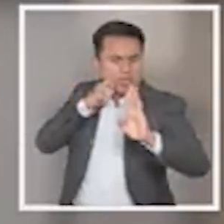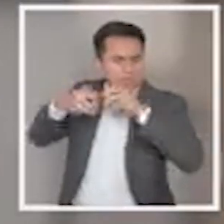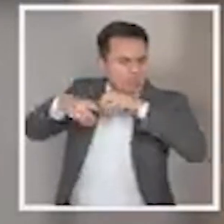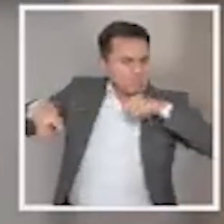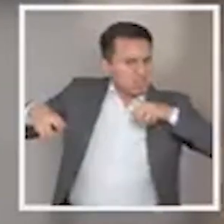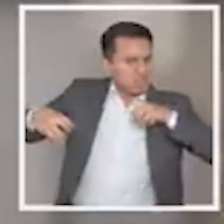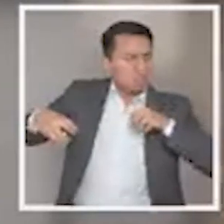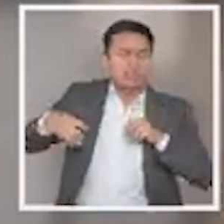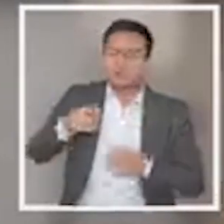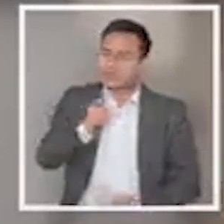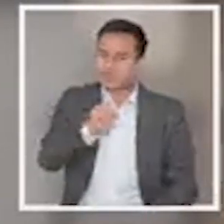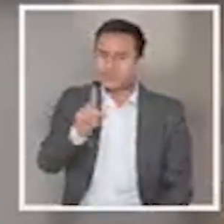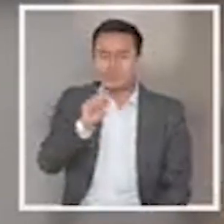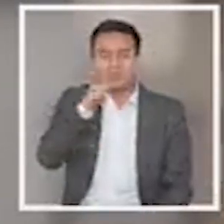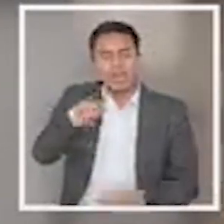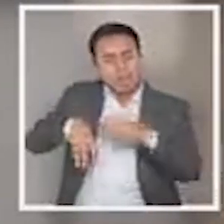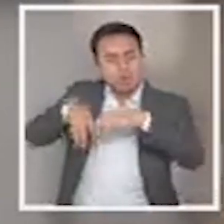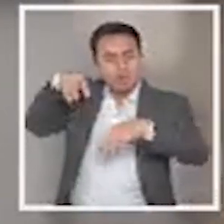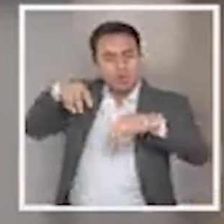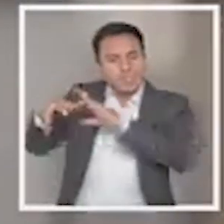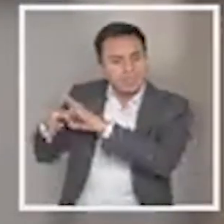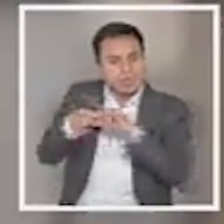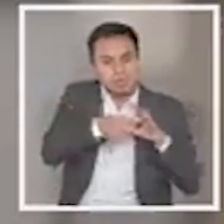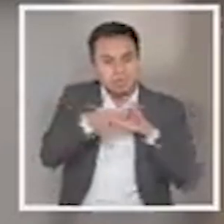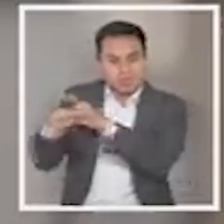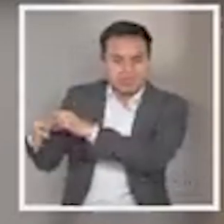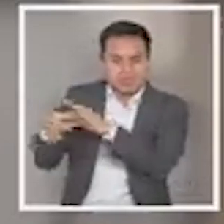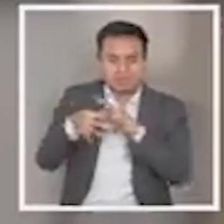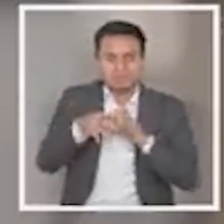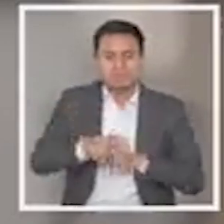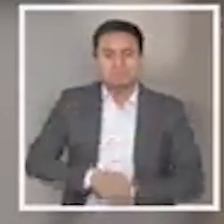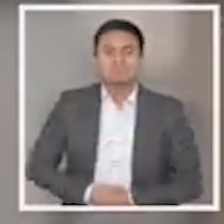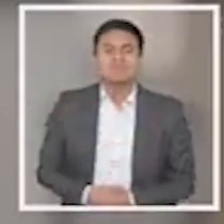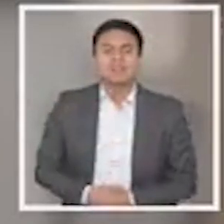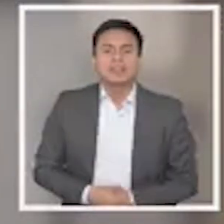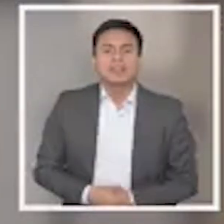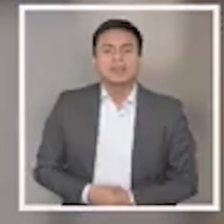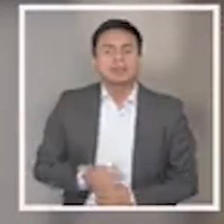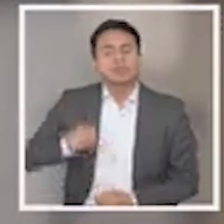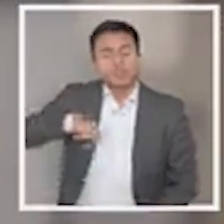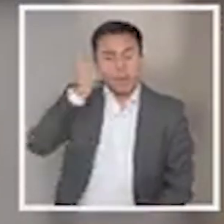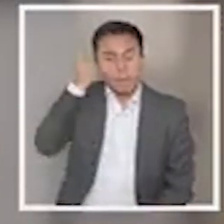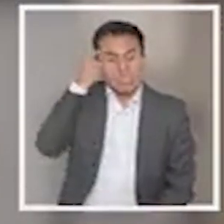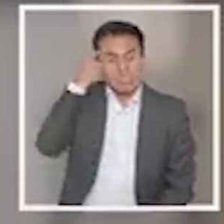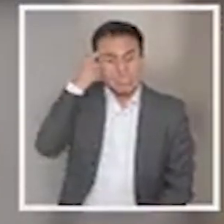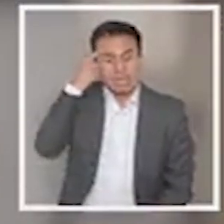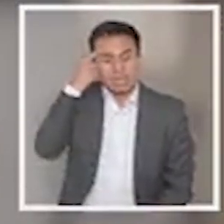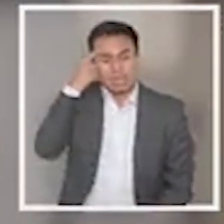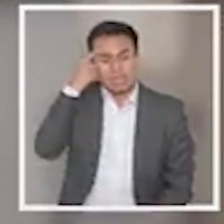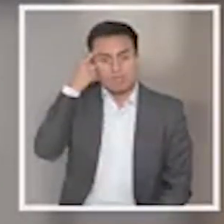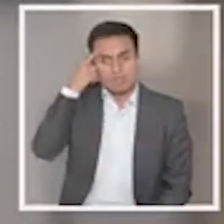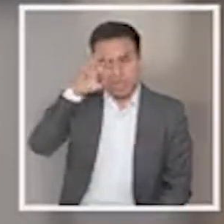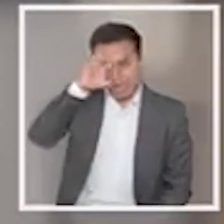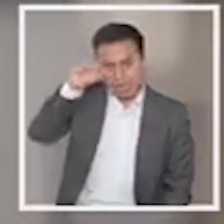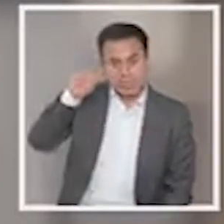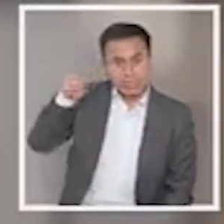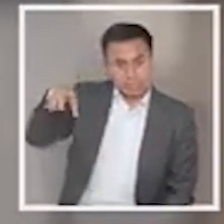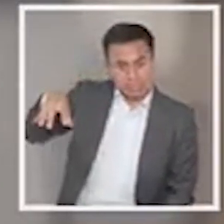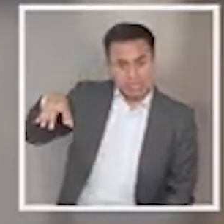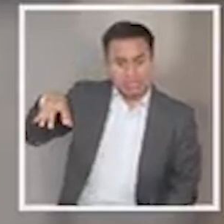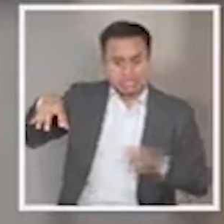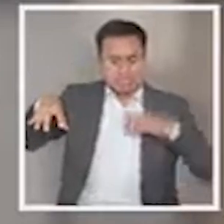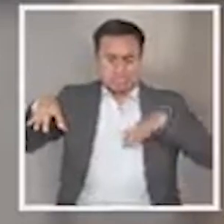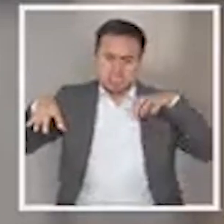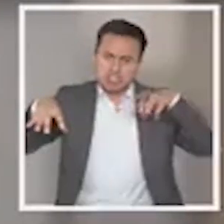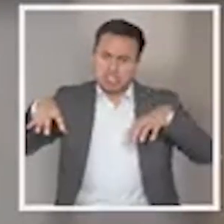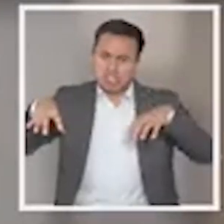nos divide, sino que son montañas que nos unen. Y que no podemos pensar la Argentina